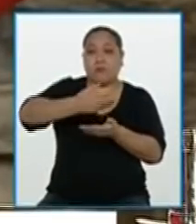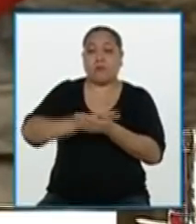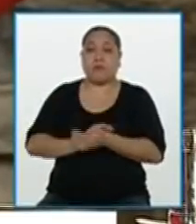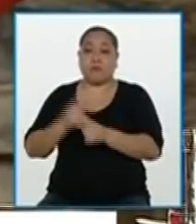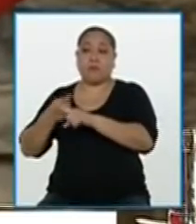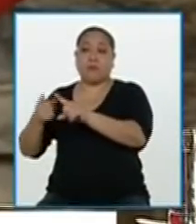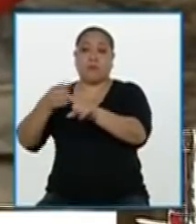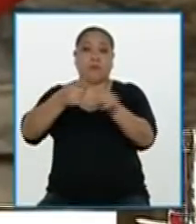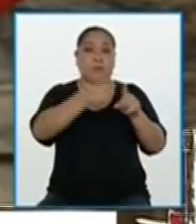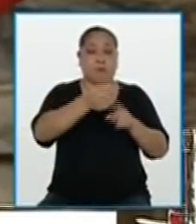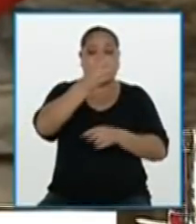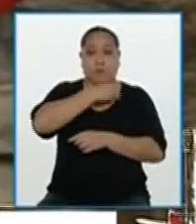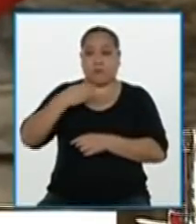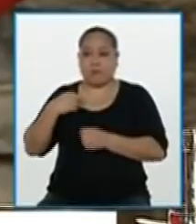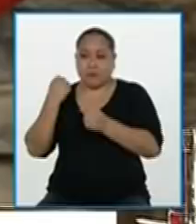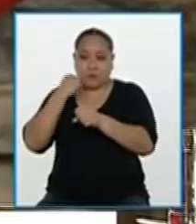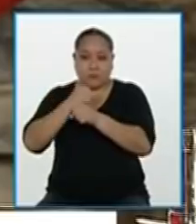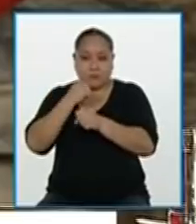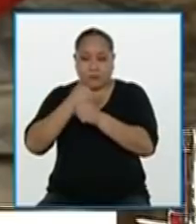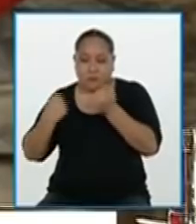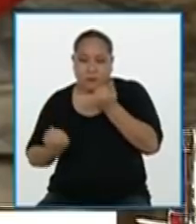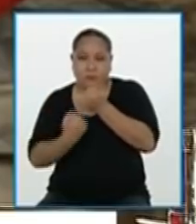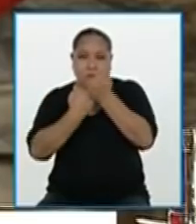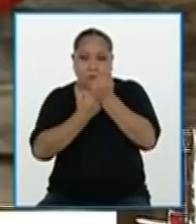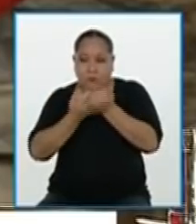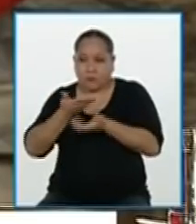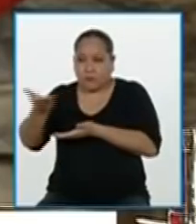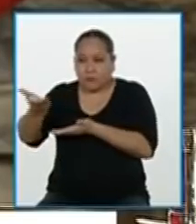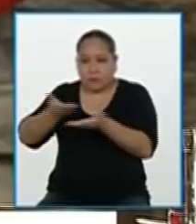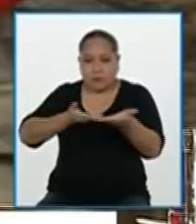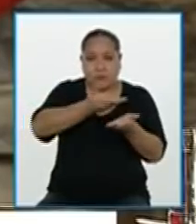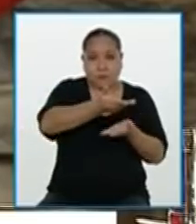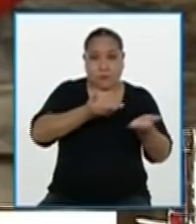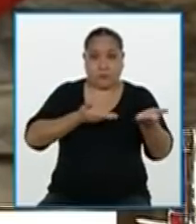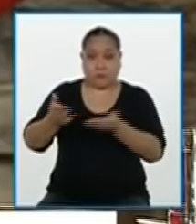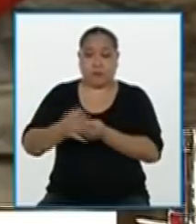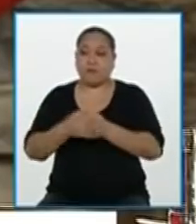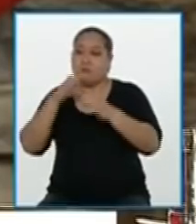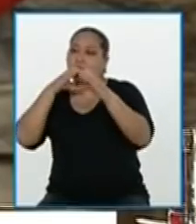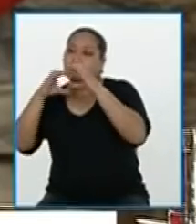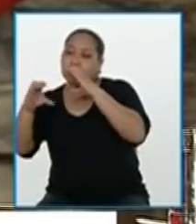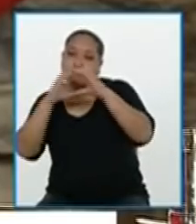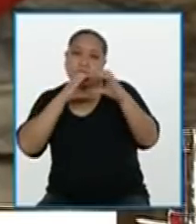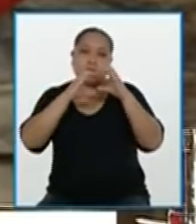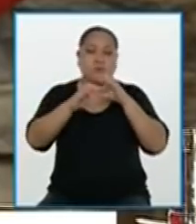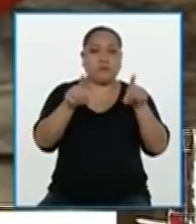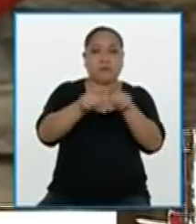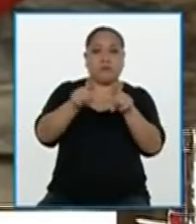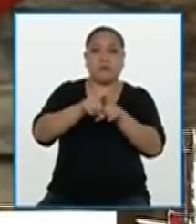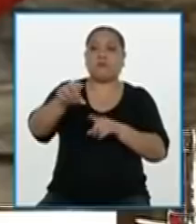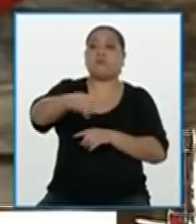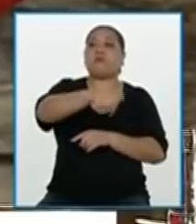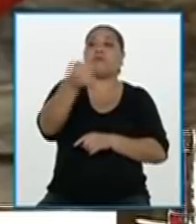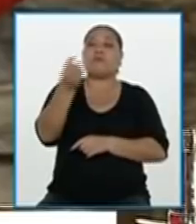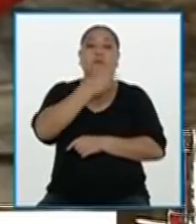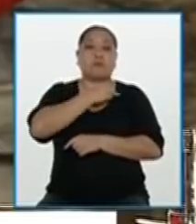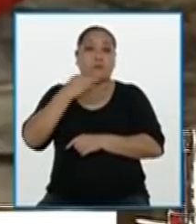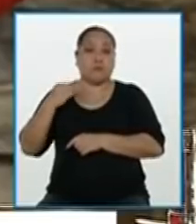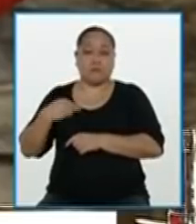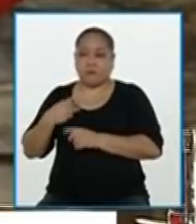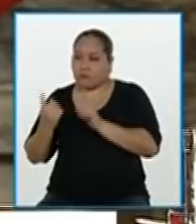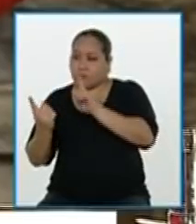estén pasando por un bache momentáneo, ¿no? Sino que ya están entrando en un periodo de insolvencia, ¿no? Entonces hay que tener mucho cuidado también con